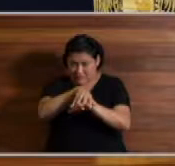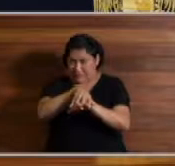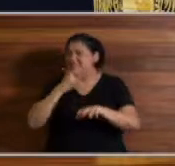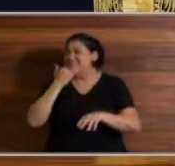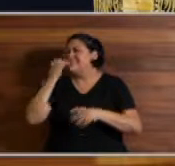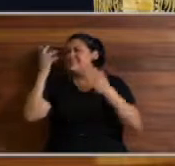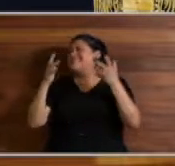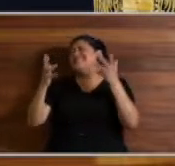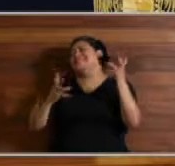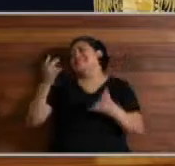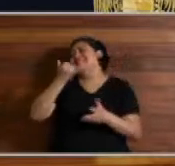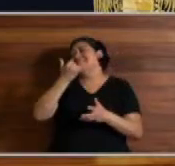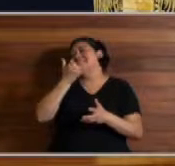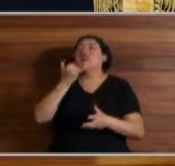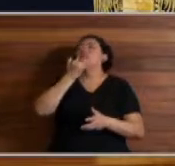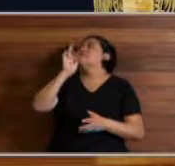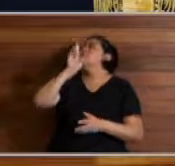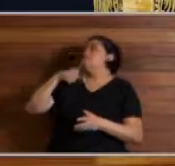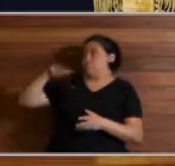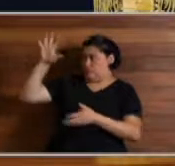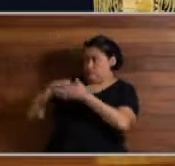Por favor, pero muy brevemente.